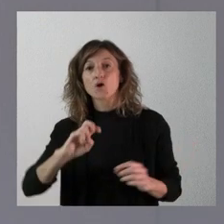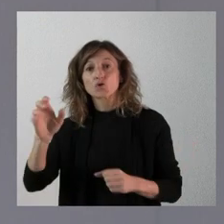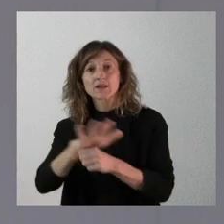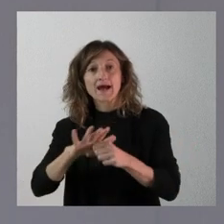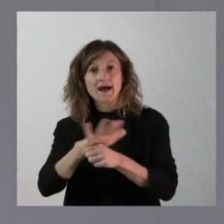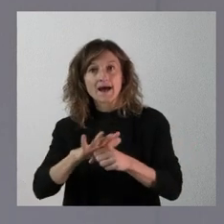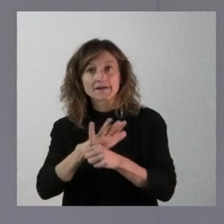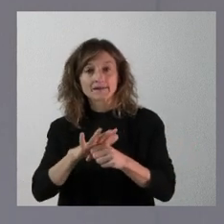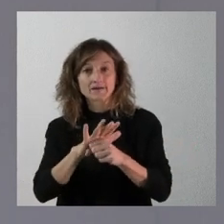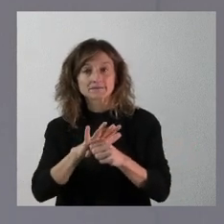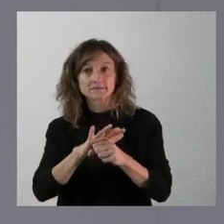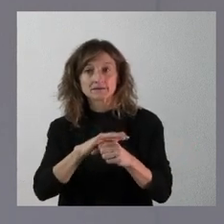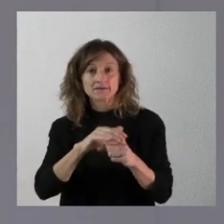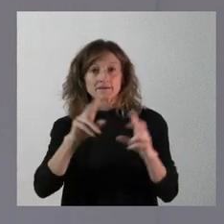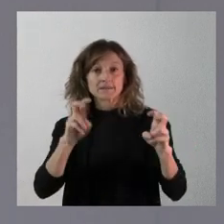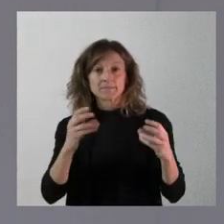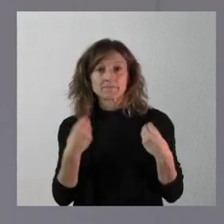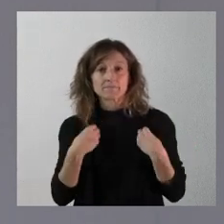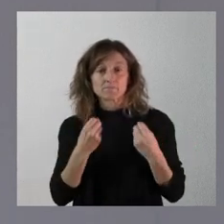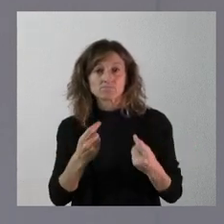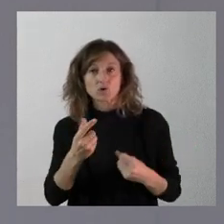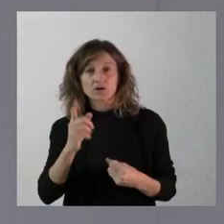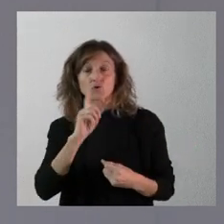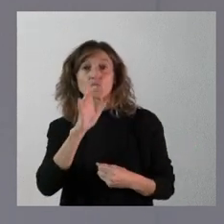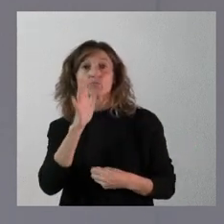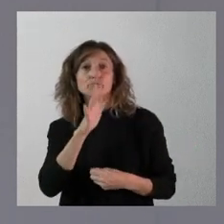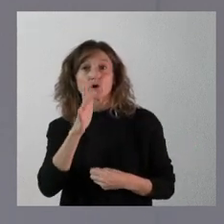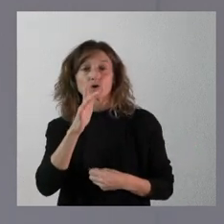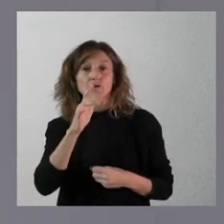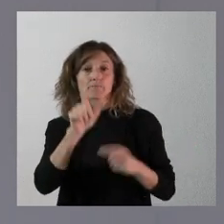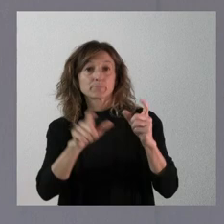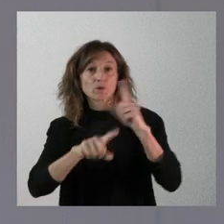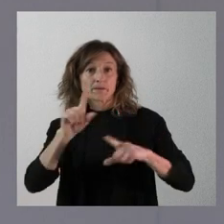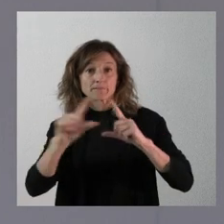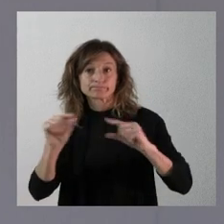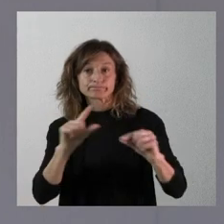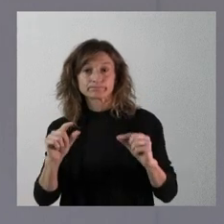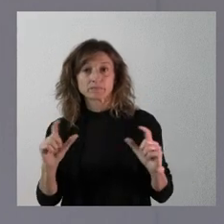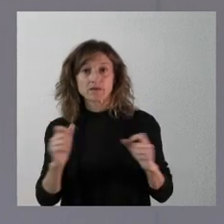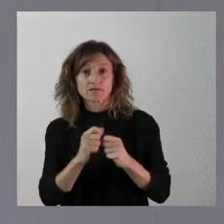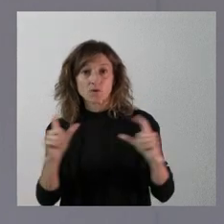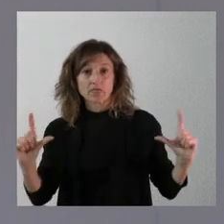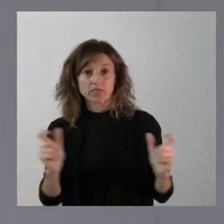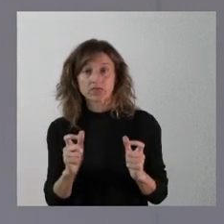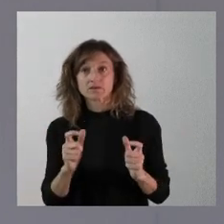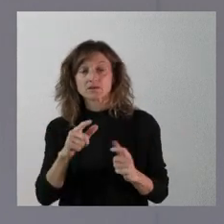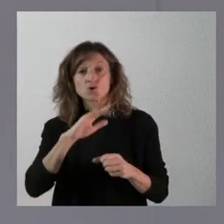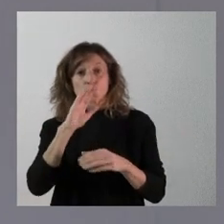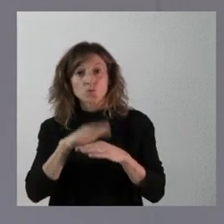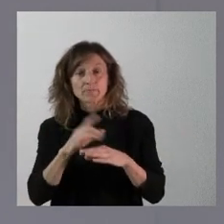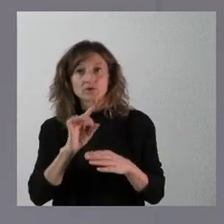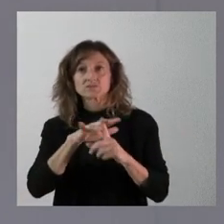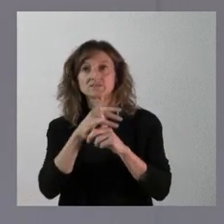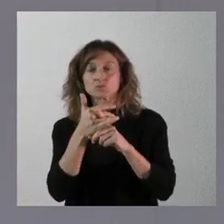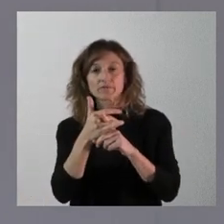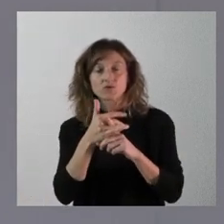que no entrarían por la vía de la Baja densidad de población sino por los problemas demográficos que no cumpliendo las anteriores condiciones tengan unas